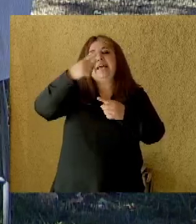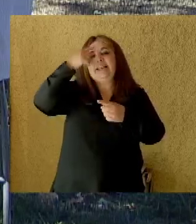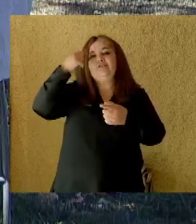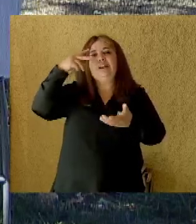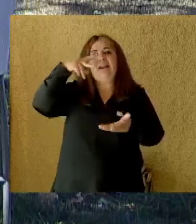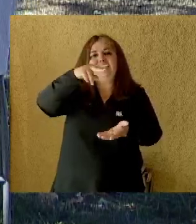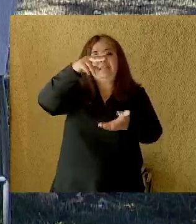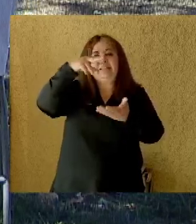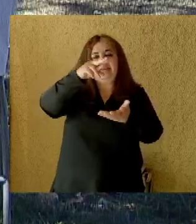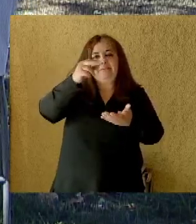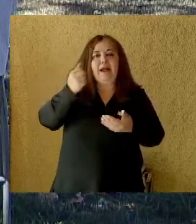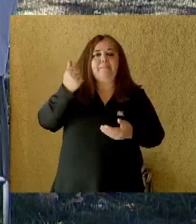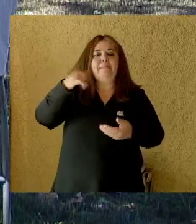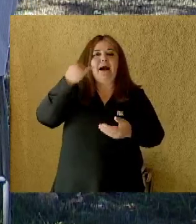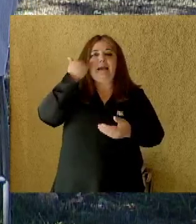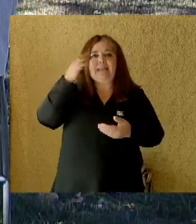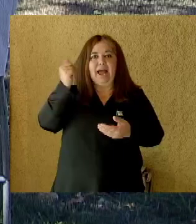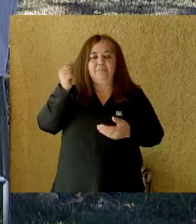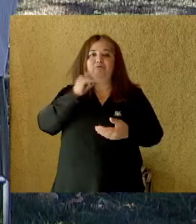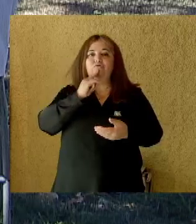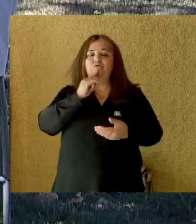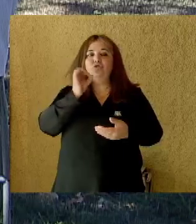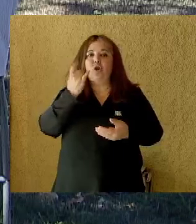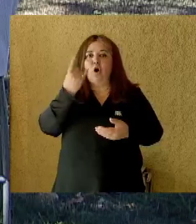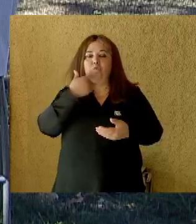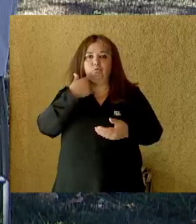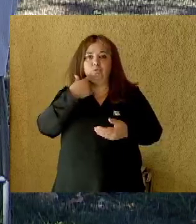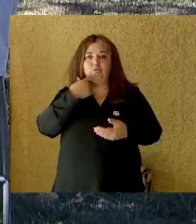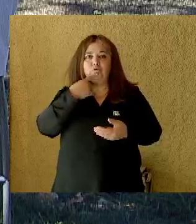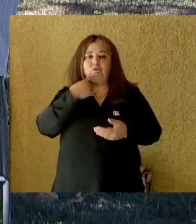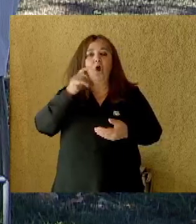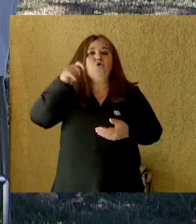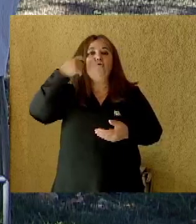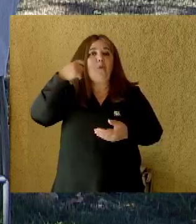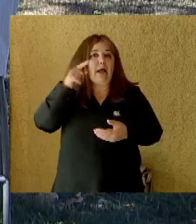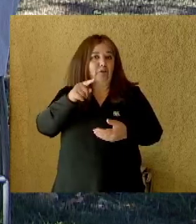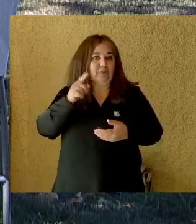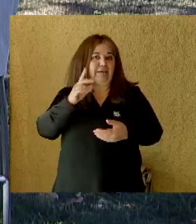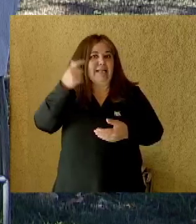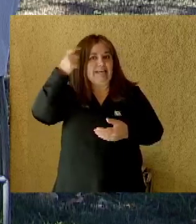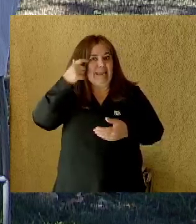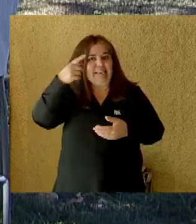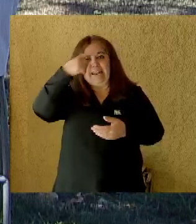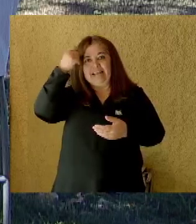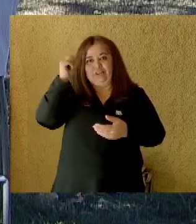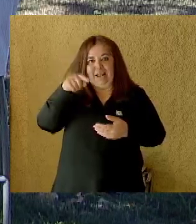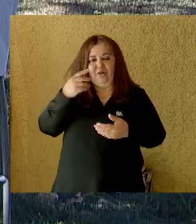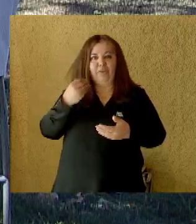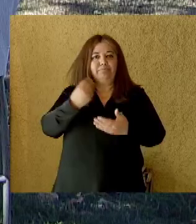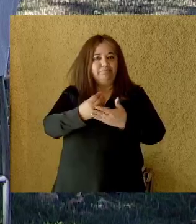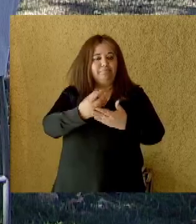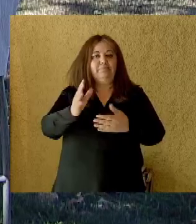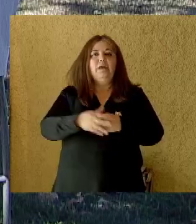de Tupungato resultó la reina electa. Y sabemos que durante la cuarentena ha ido manifestando otros dotes